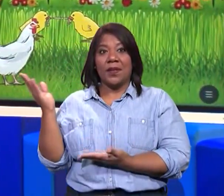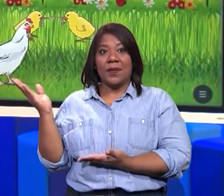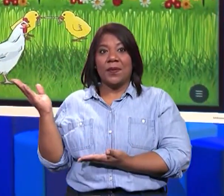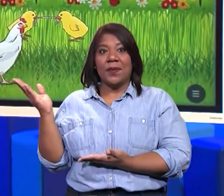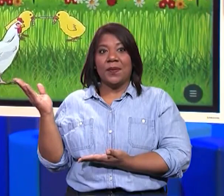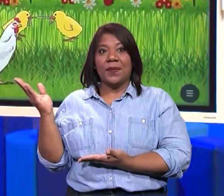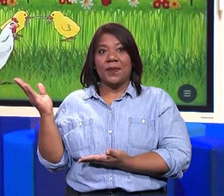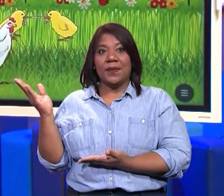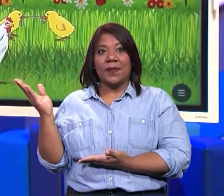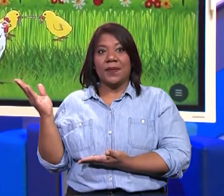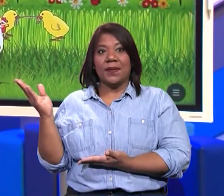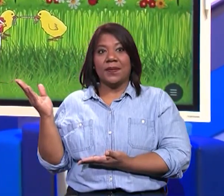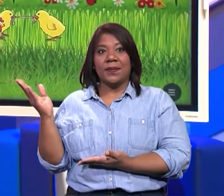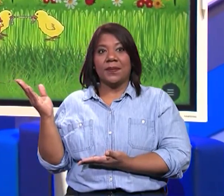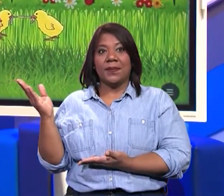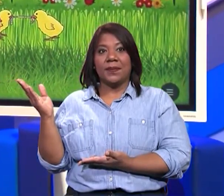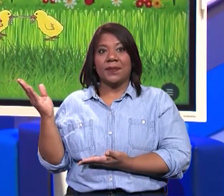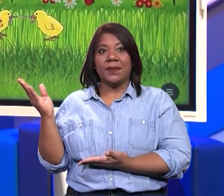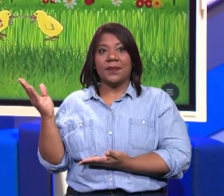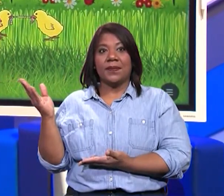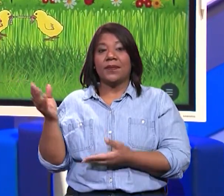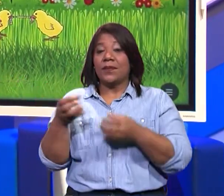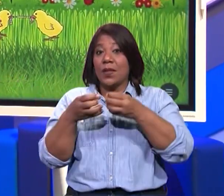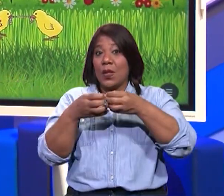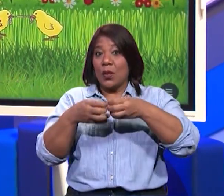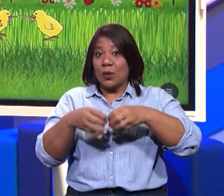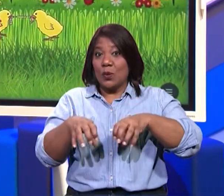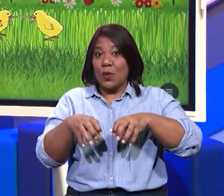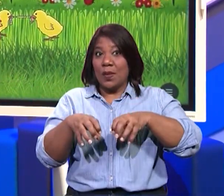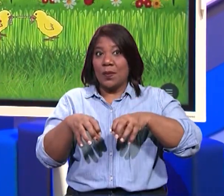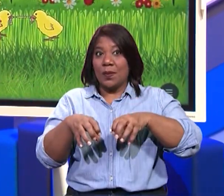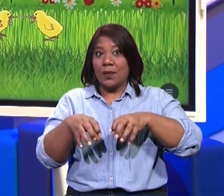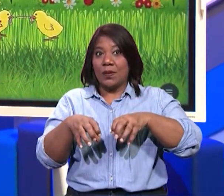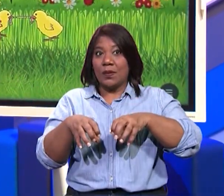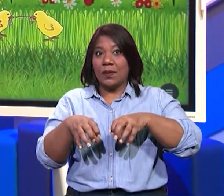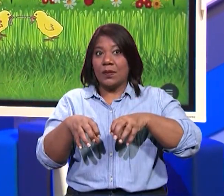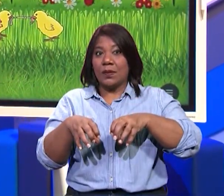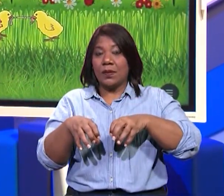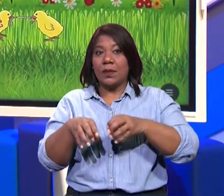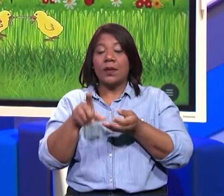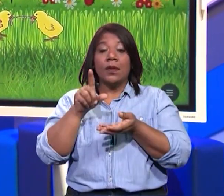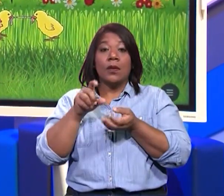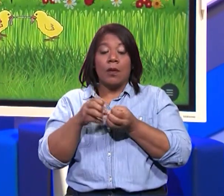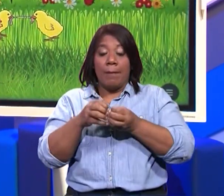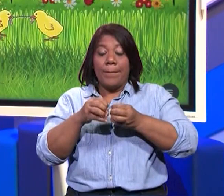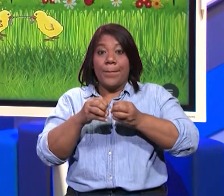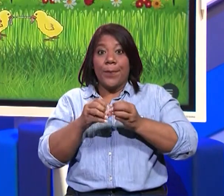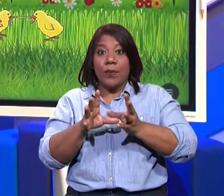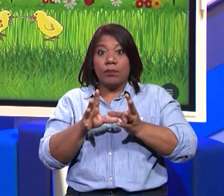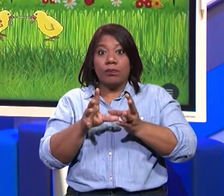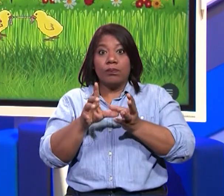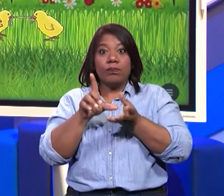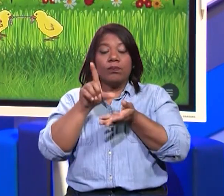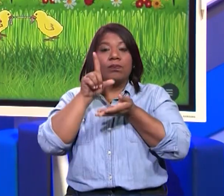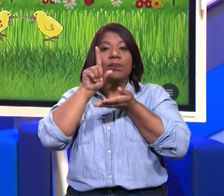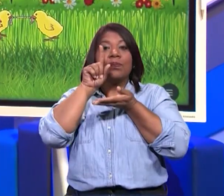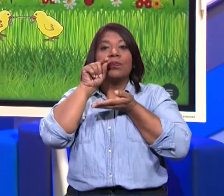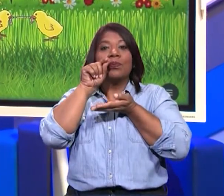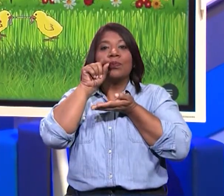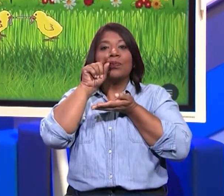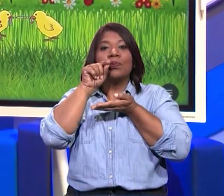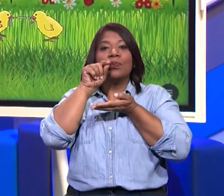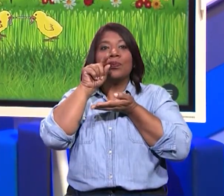vida de la gallina que trajimos real para ustedes. Los huevos, luego eclosionan, nacen los pollitos,